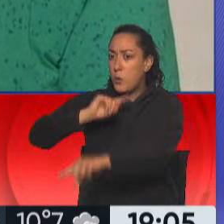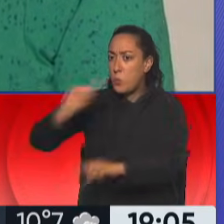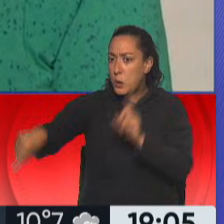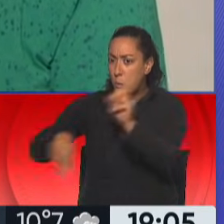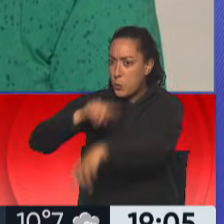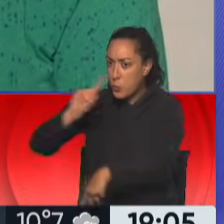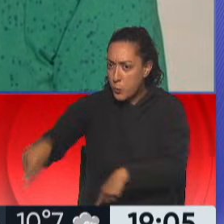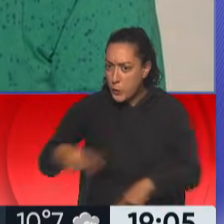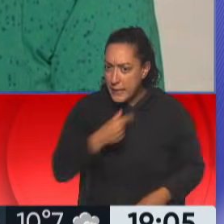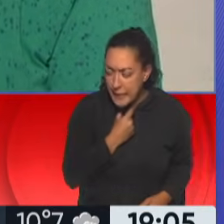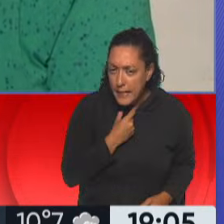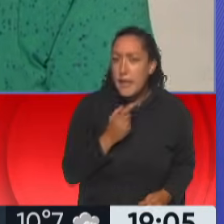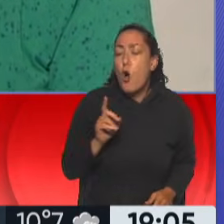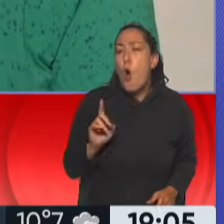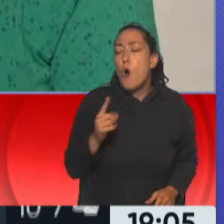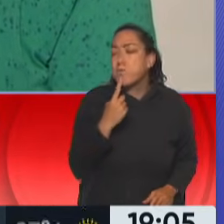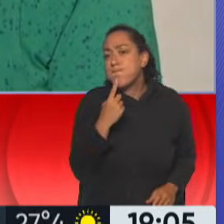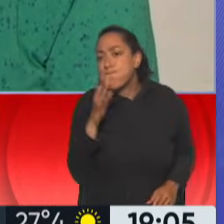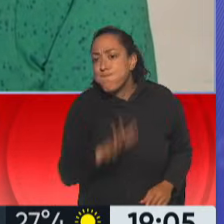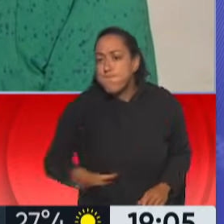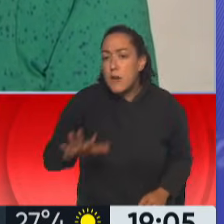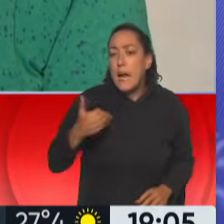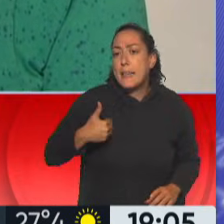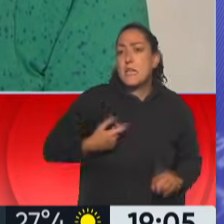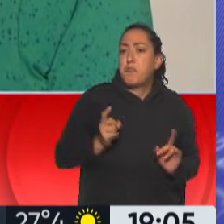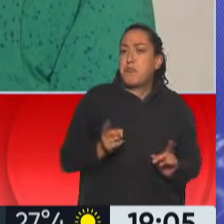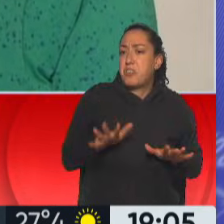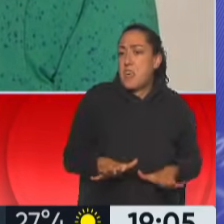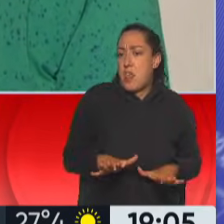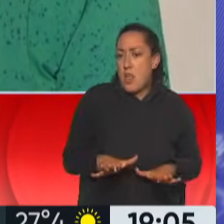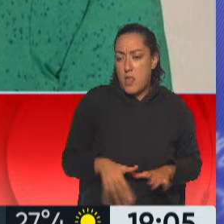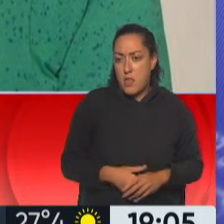manifestar hace que piensen en, por el momento, permanecer en la Argentina?